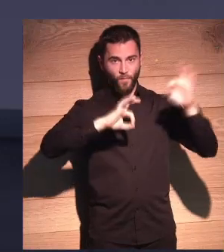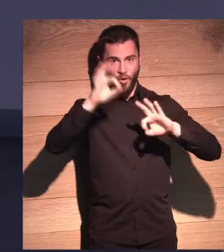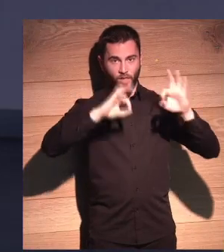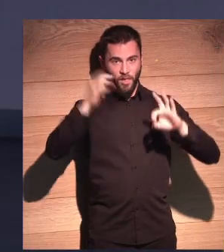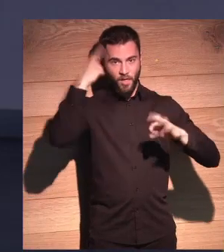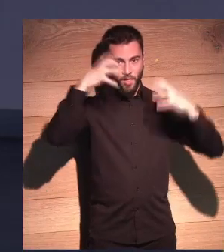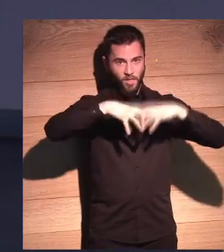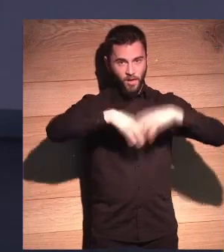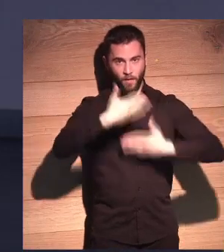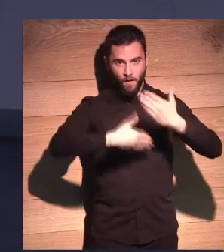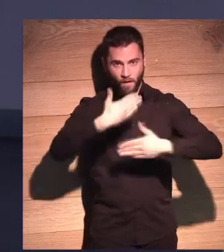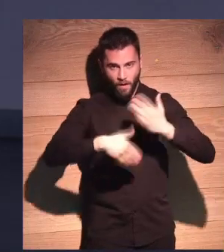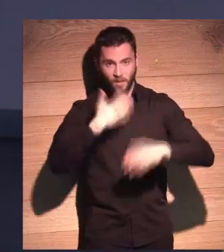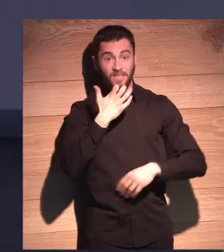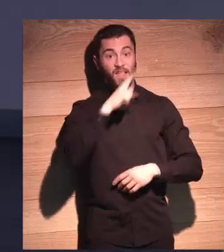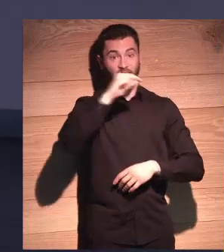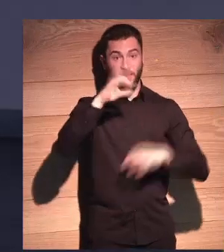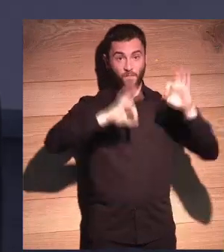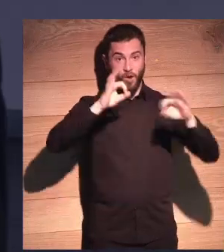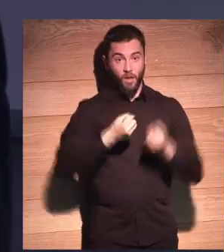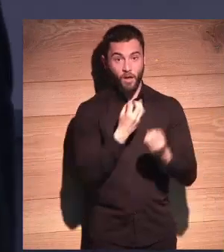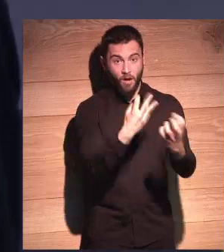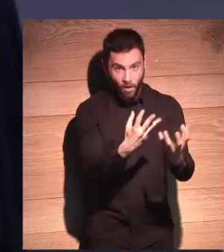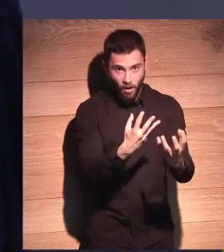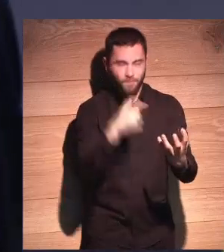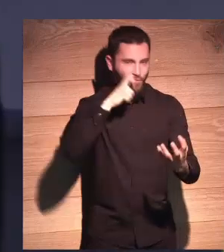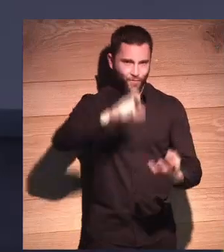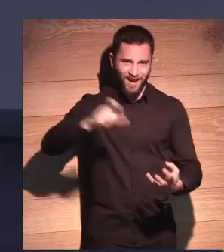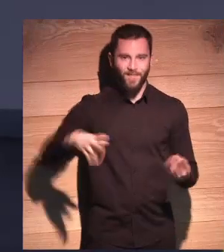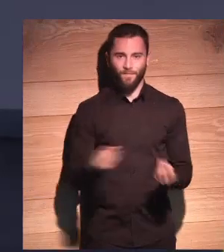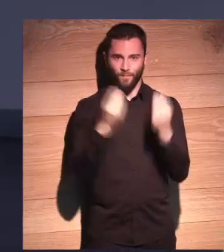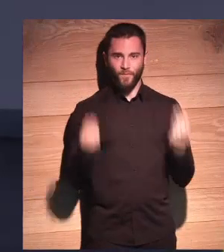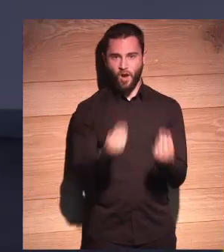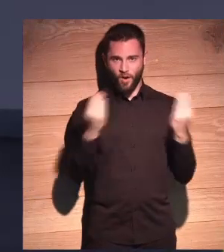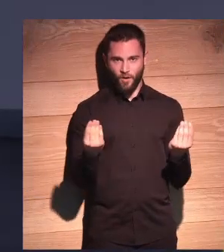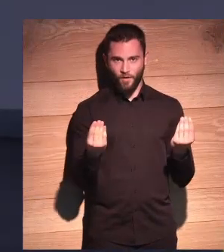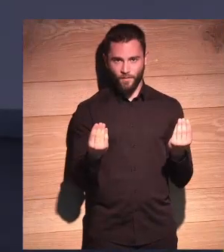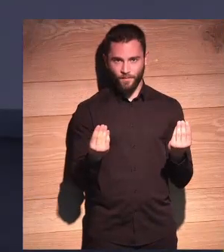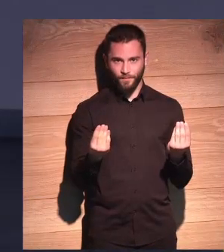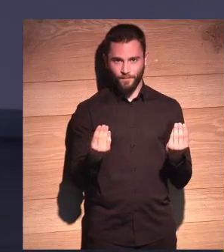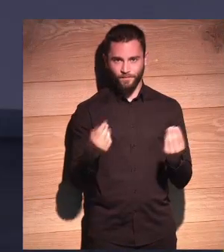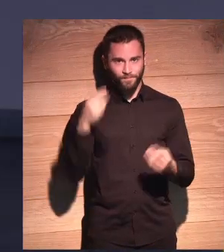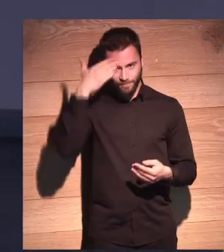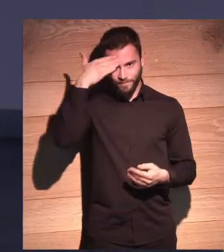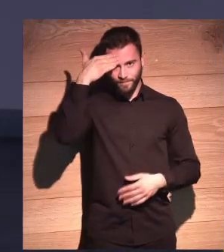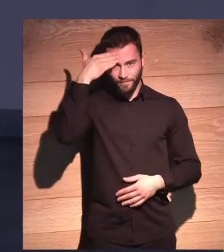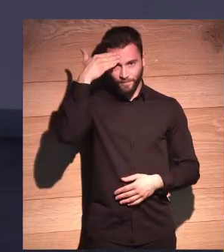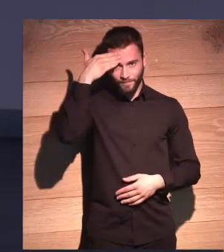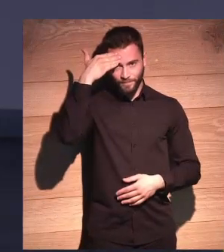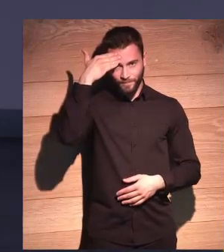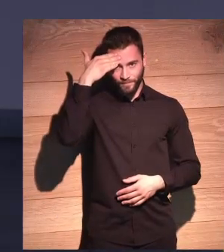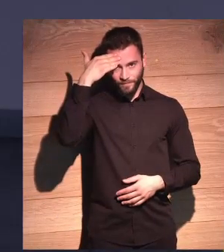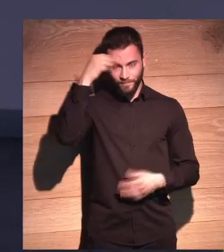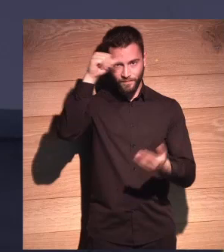que procesa nuestro cerebro, la humanidad irá mucho mejor. El cuaderno central aborda un